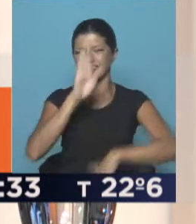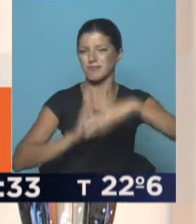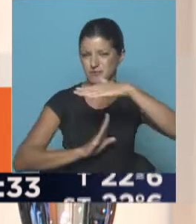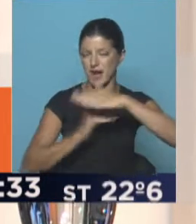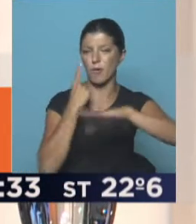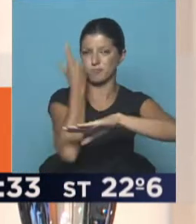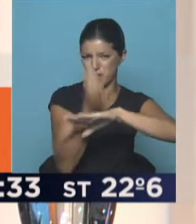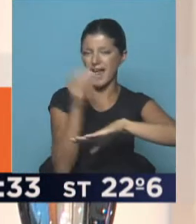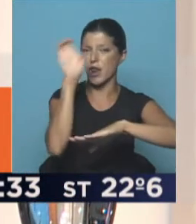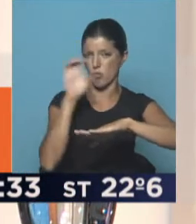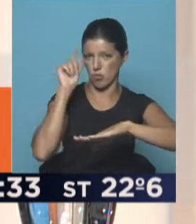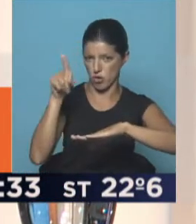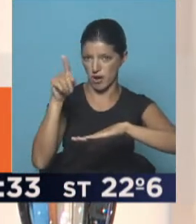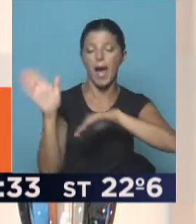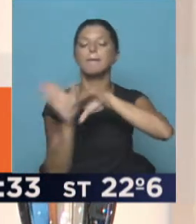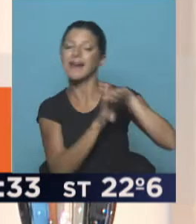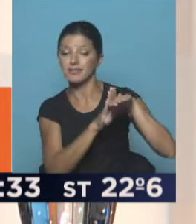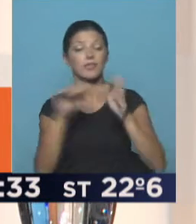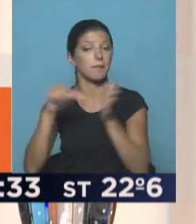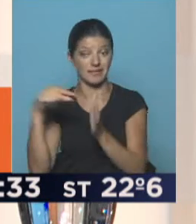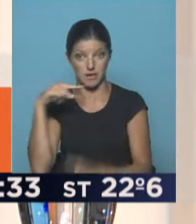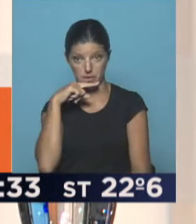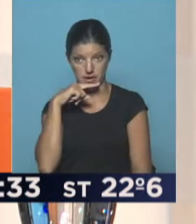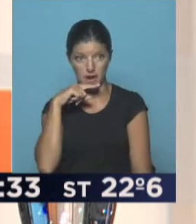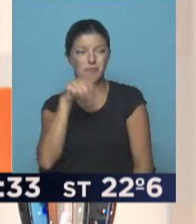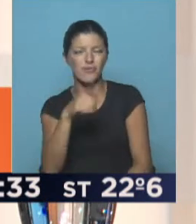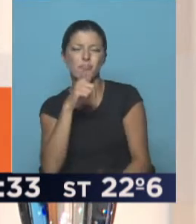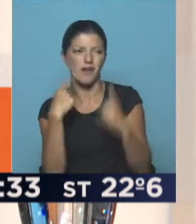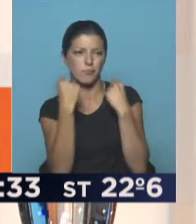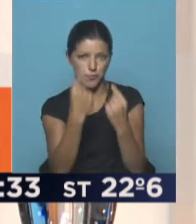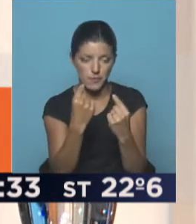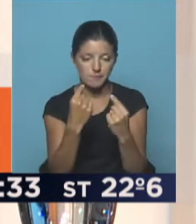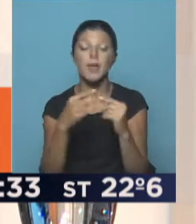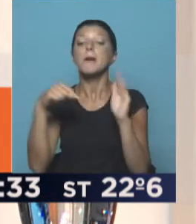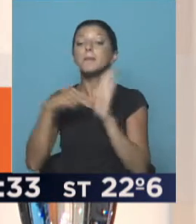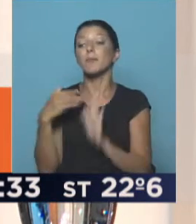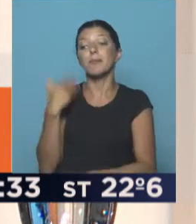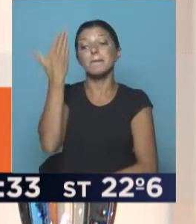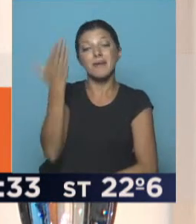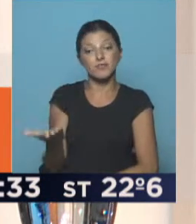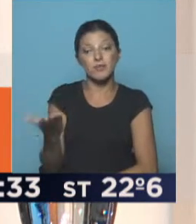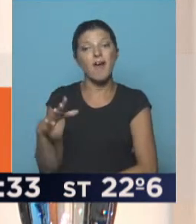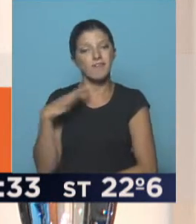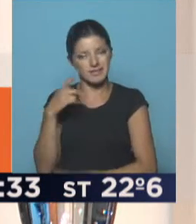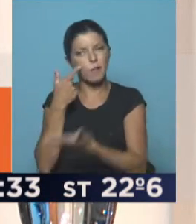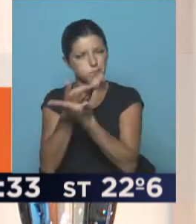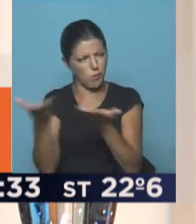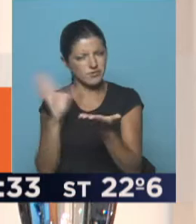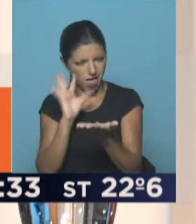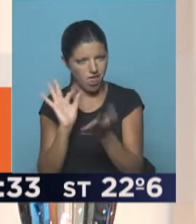va más allá de Alemania. Schulz es alguien que me parece que todavía no mostró todas las cartas. Digamos,